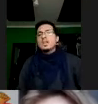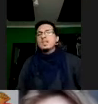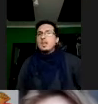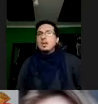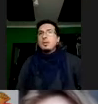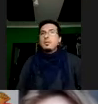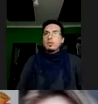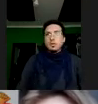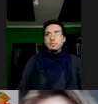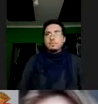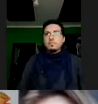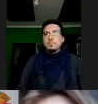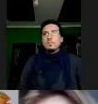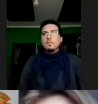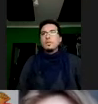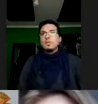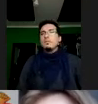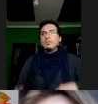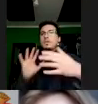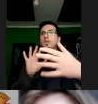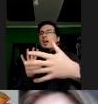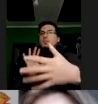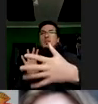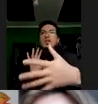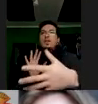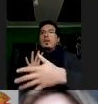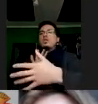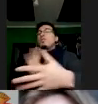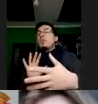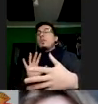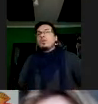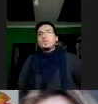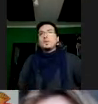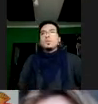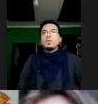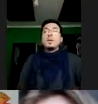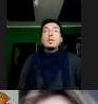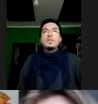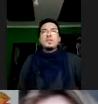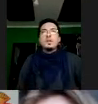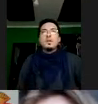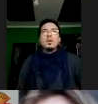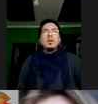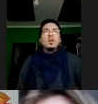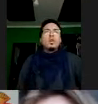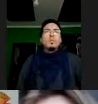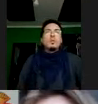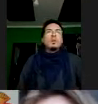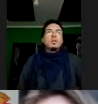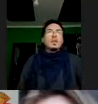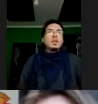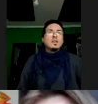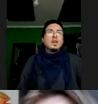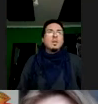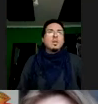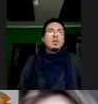6, hasta 10 planos de corte, donde de una vista desde afuera no podría conocer. Entonces, para eso es necesario los planos de